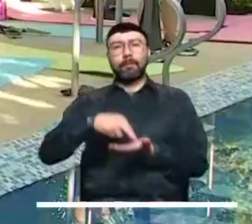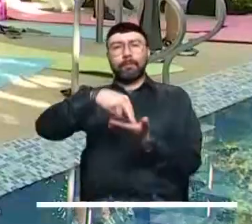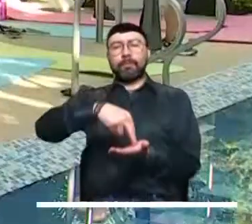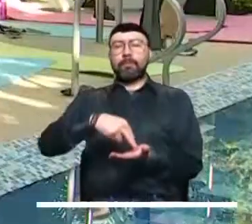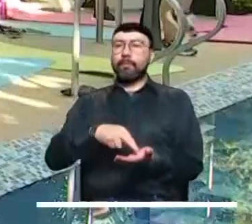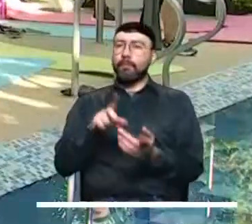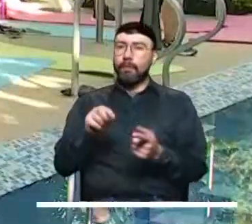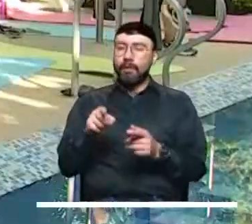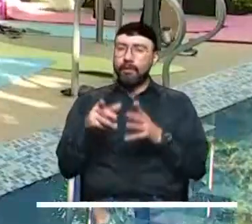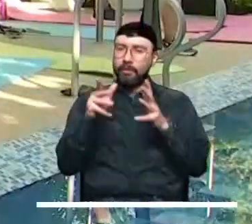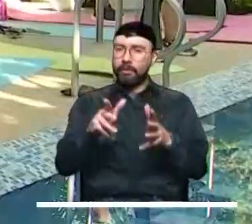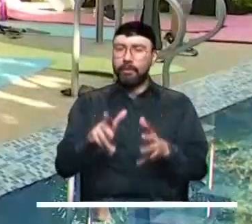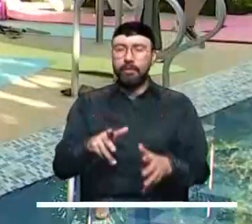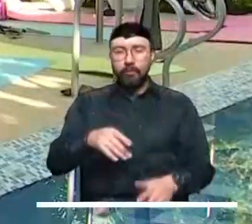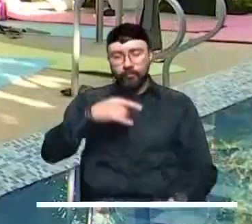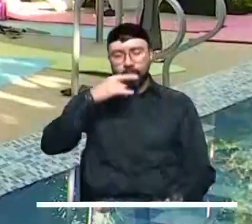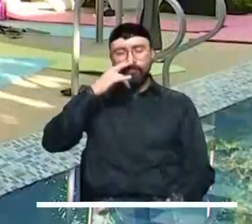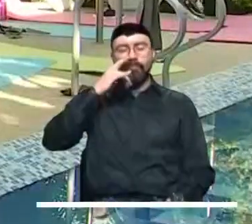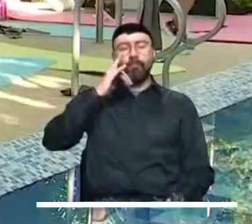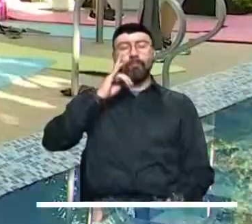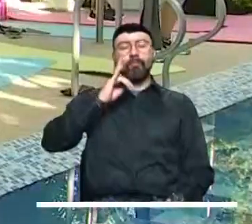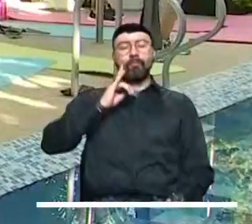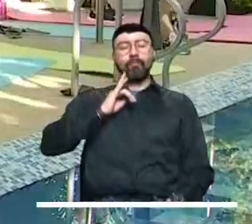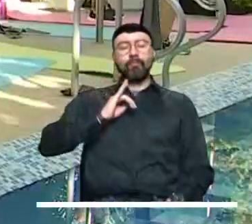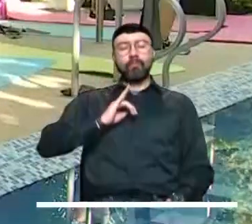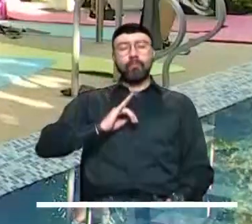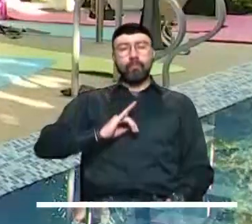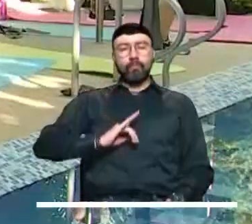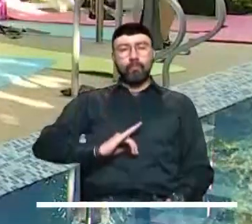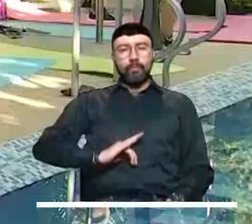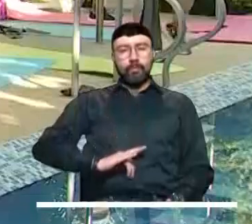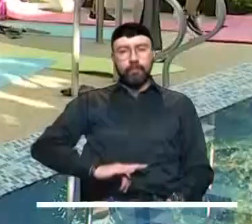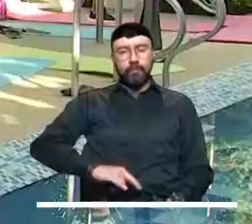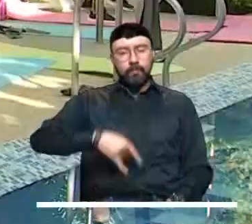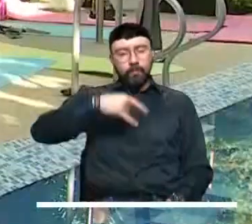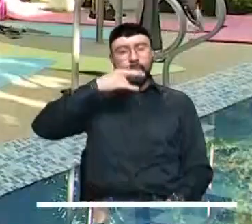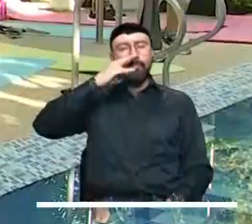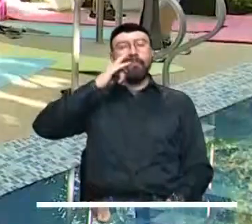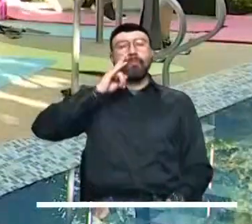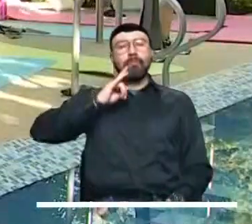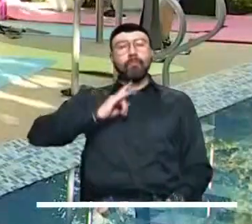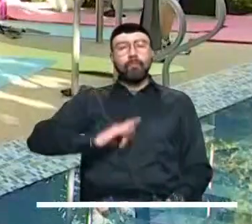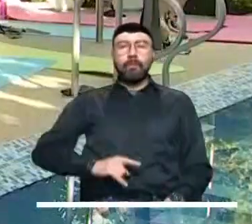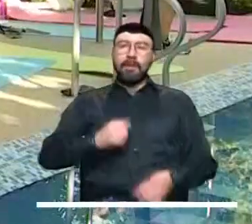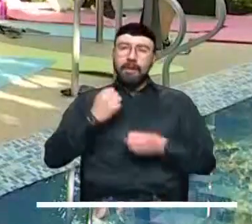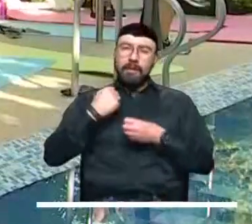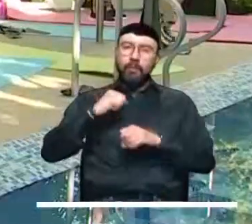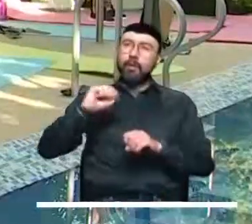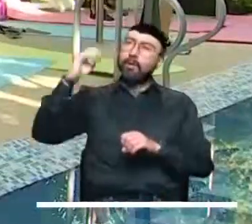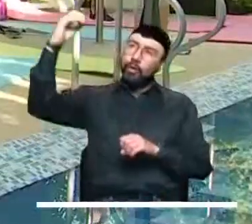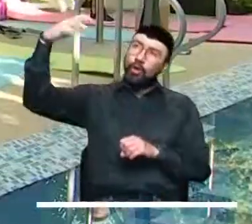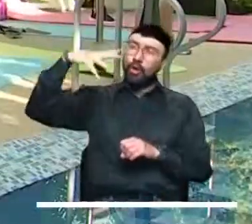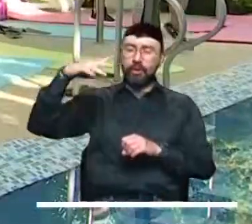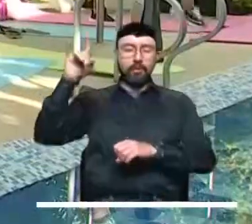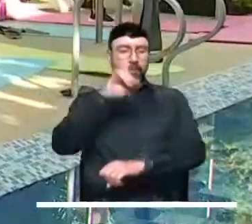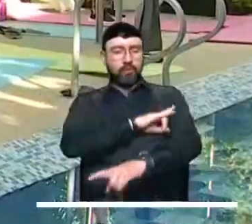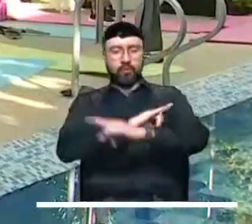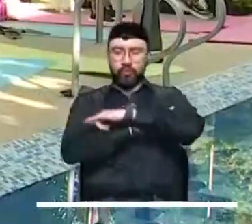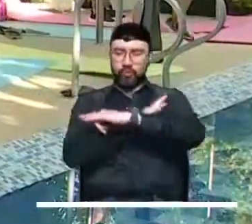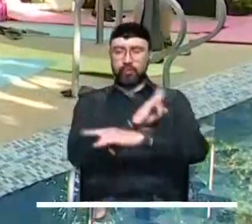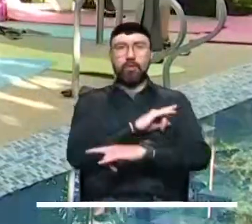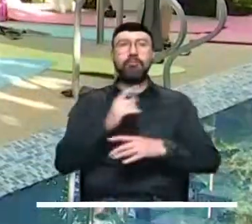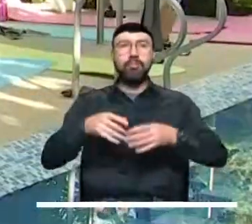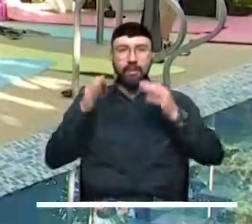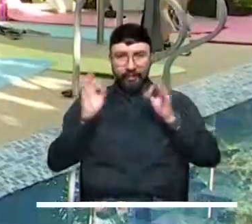con respiración nasal, en su mayoría con exposición al sol. Todo esto nos garantiza un aumento